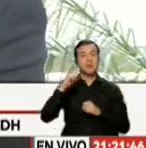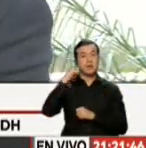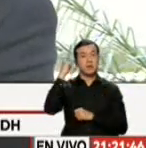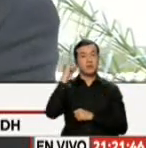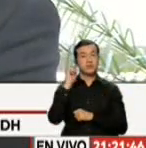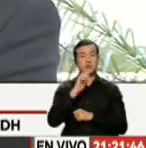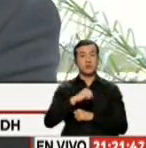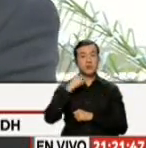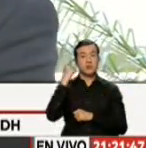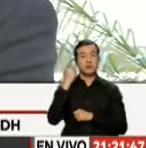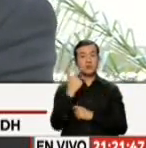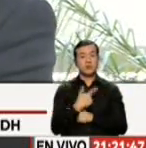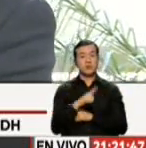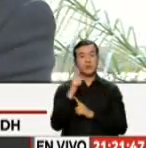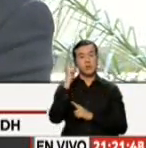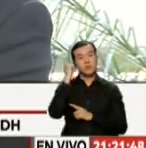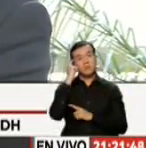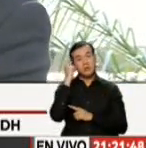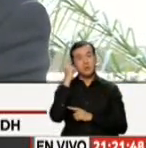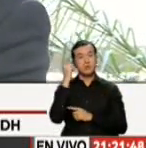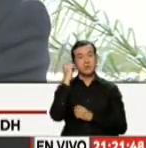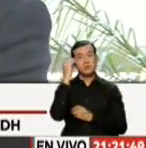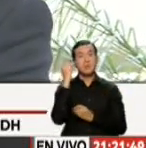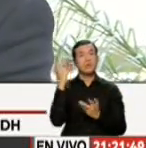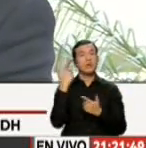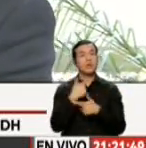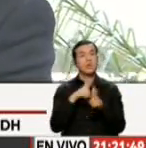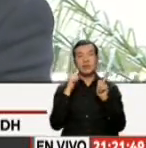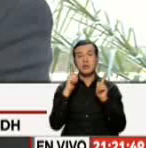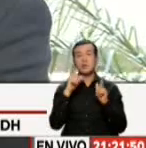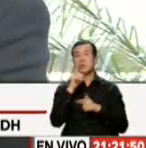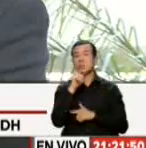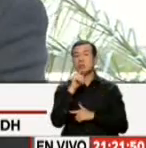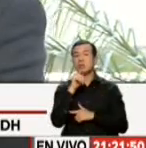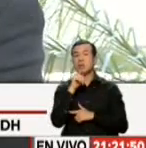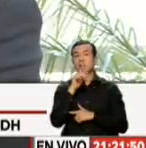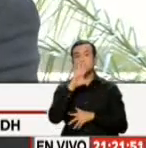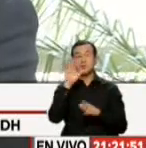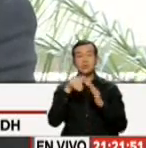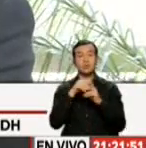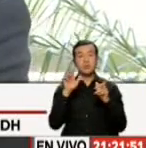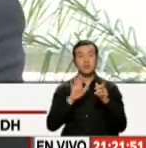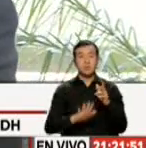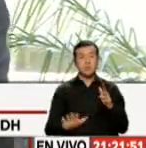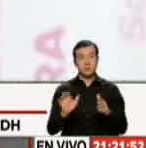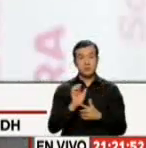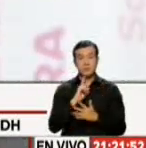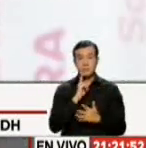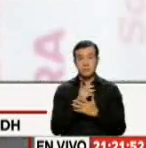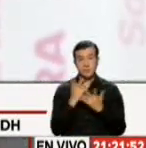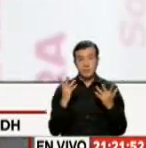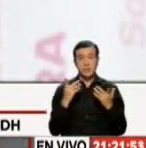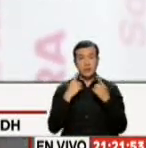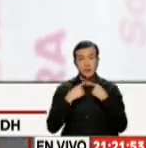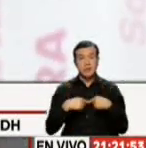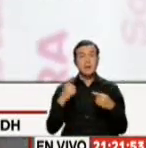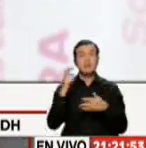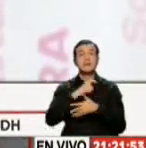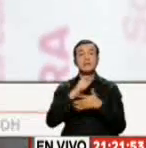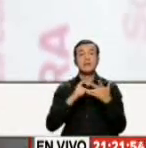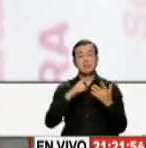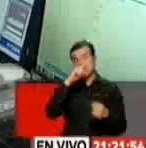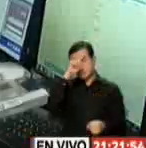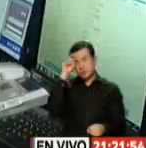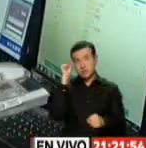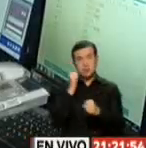ejercer la libertad de opinar y de informar también sea libre por parte de todas y todos los ecuatorianos. Manifestó que se requiere trabajar